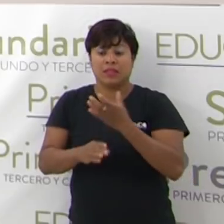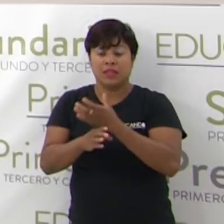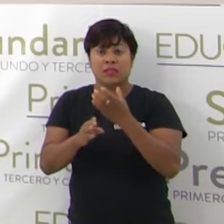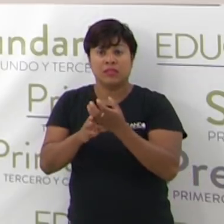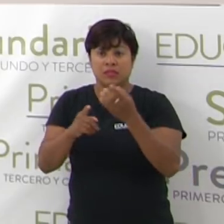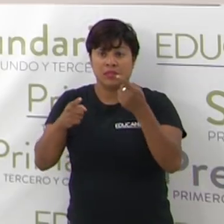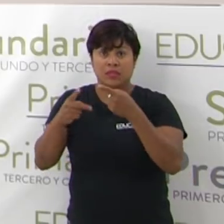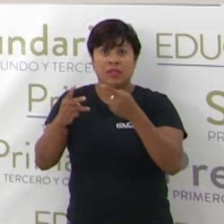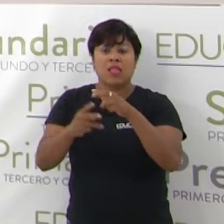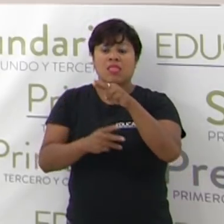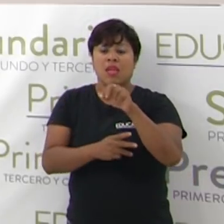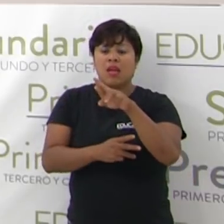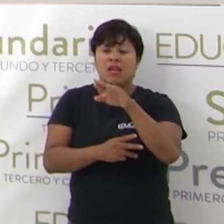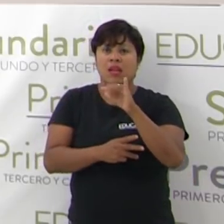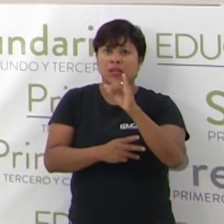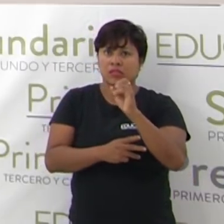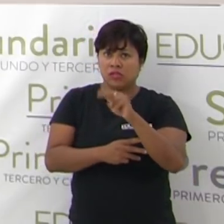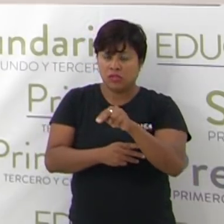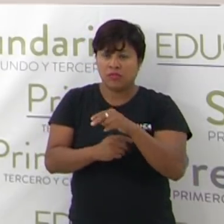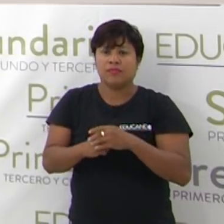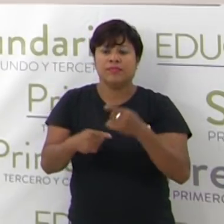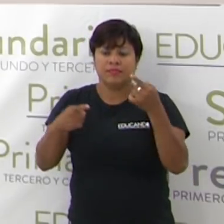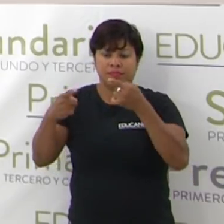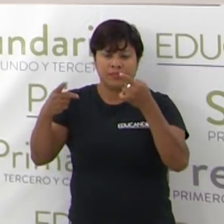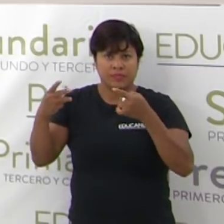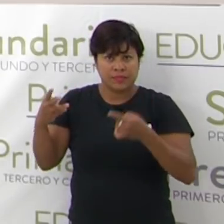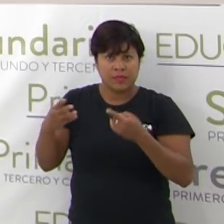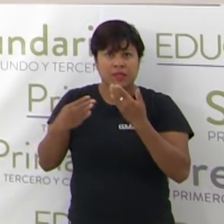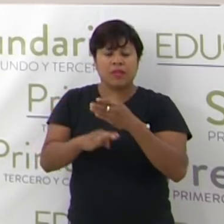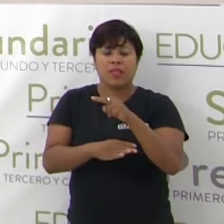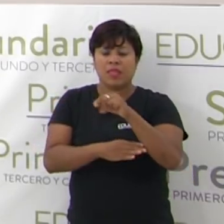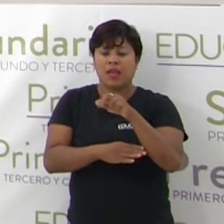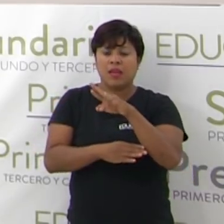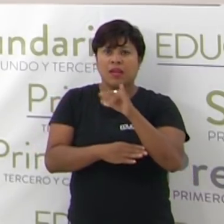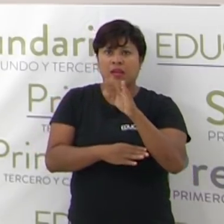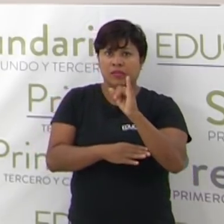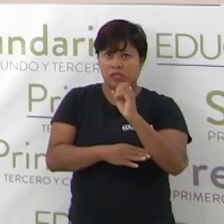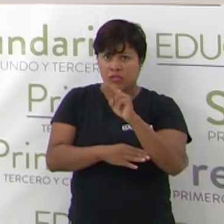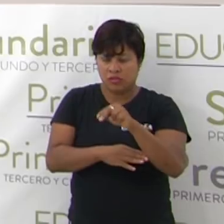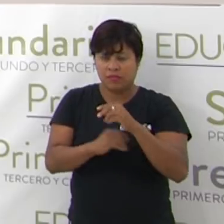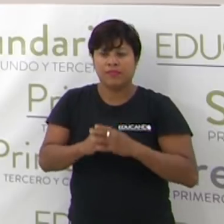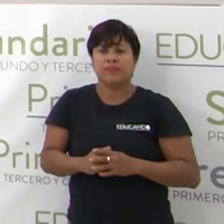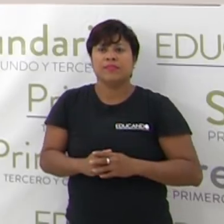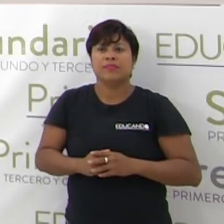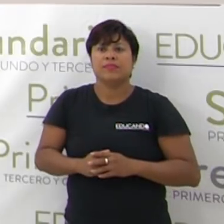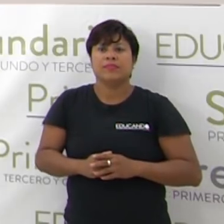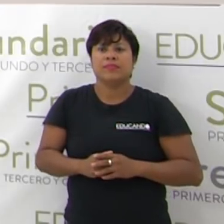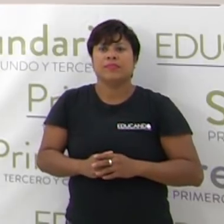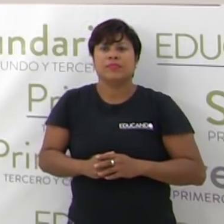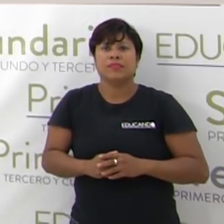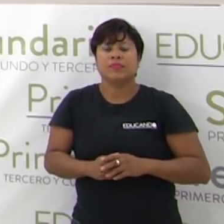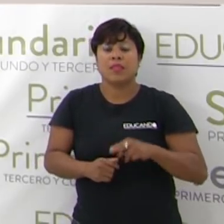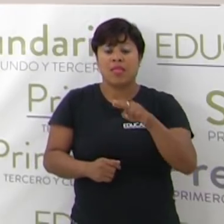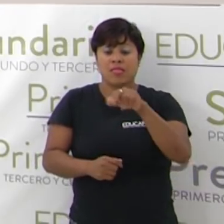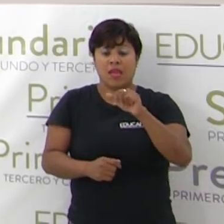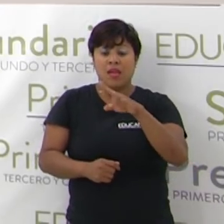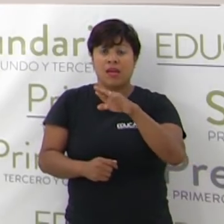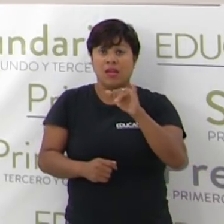elementos de la narración. Los elementos de la narración. El